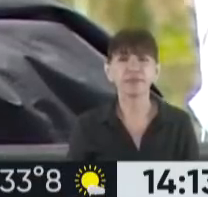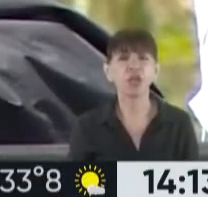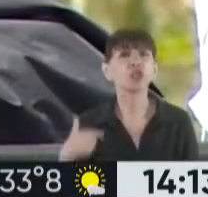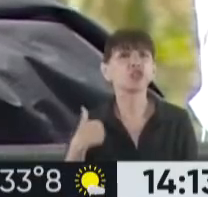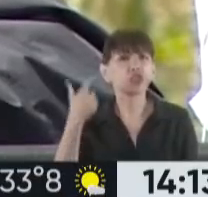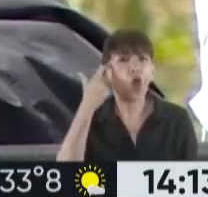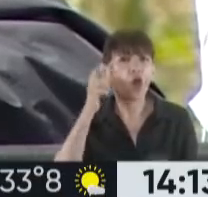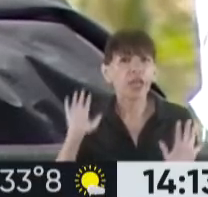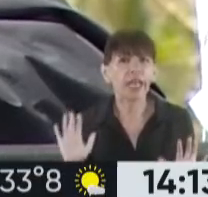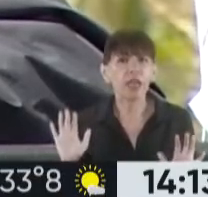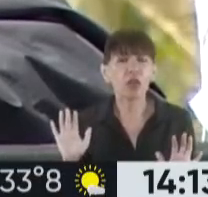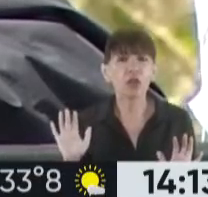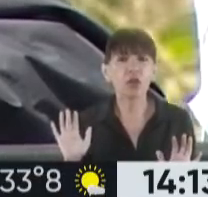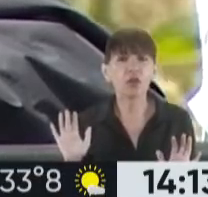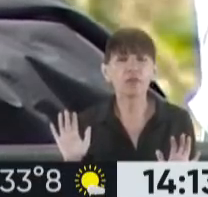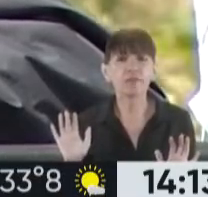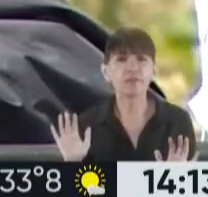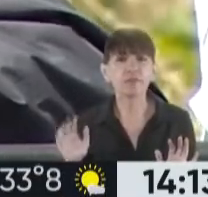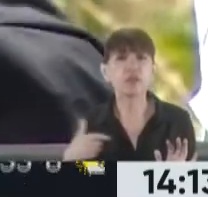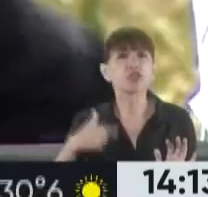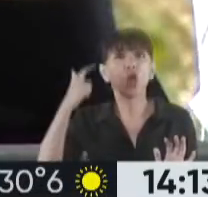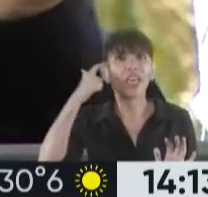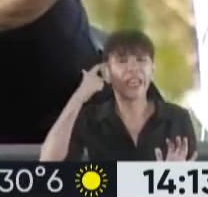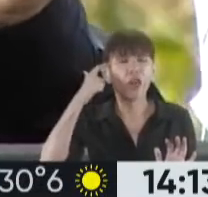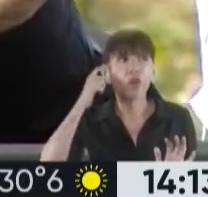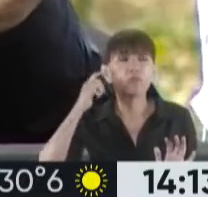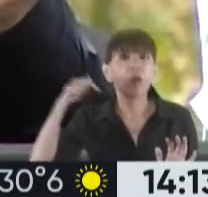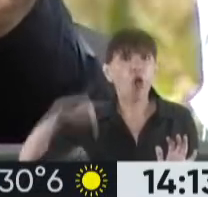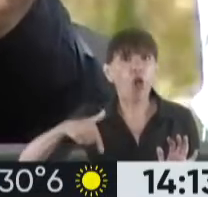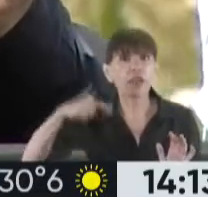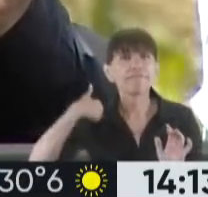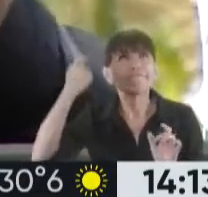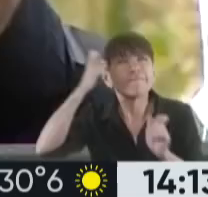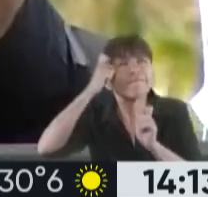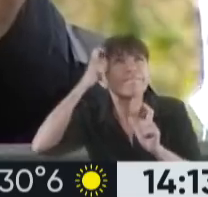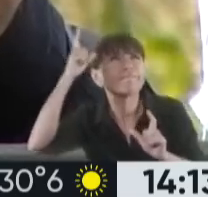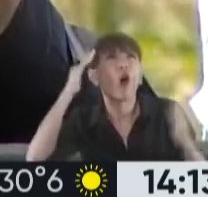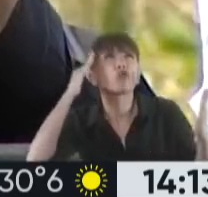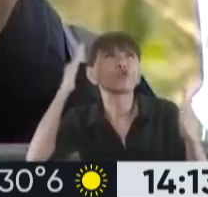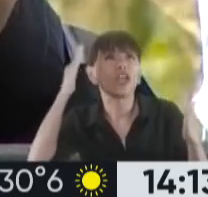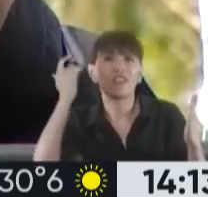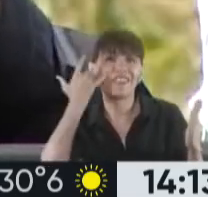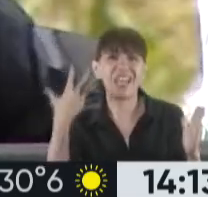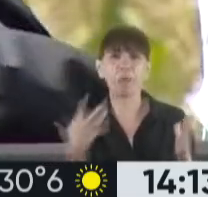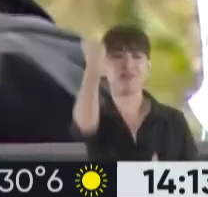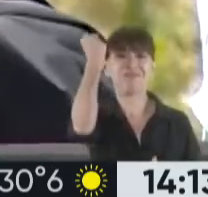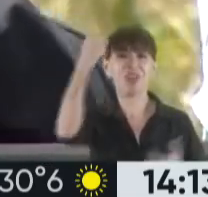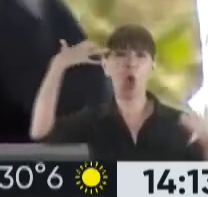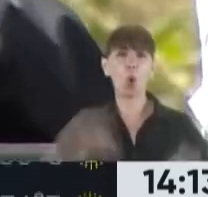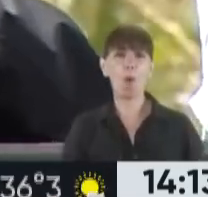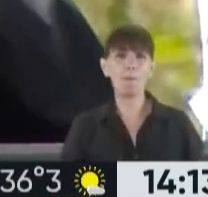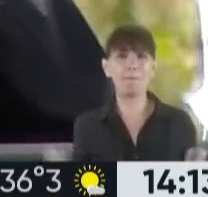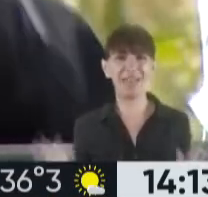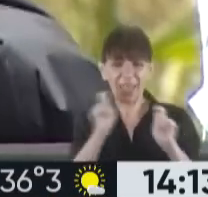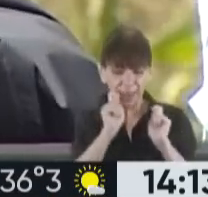Yo creo que hoy mi sueño fue más que cumplido, porque